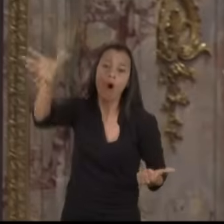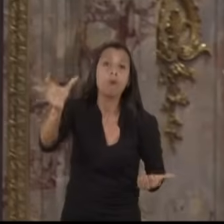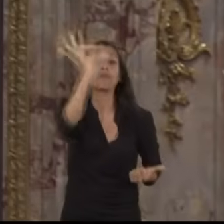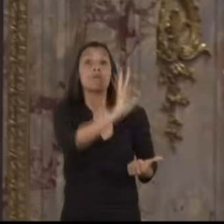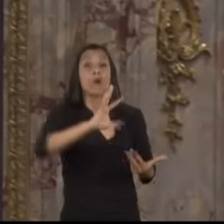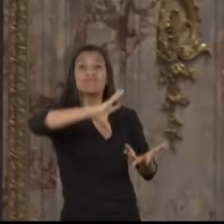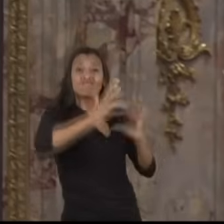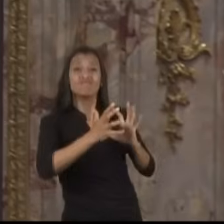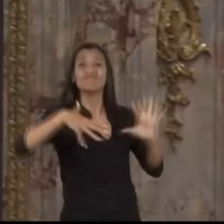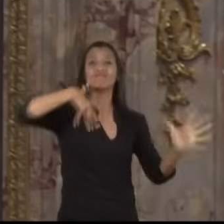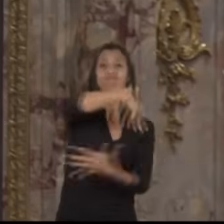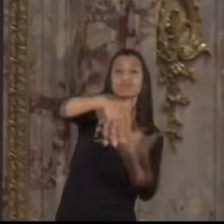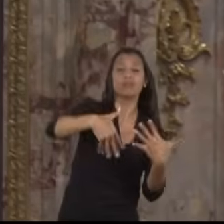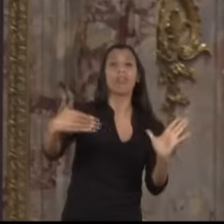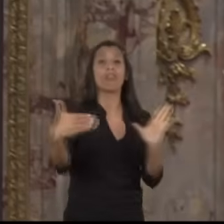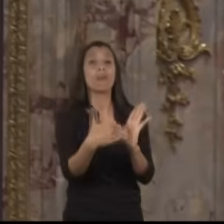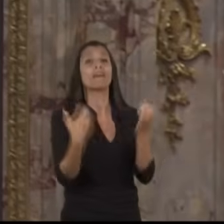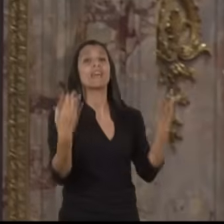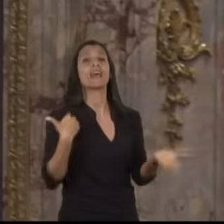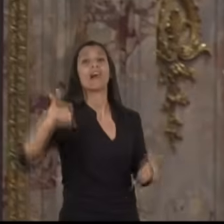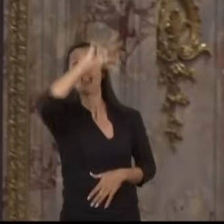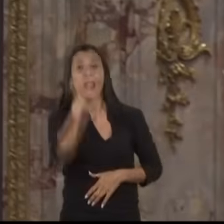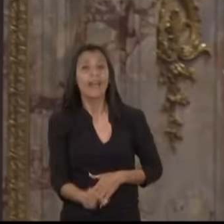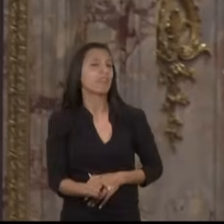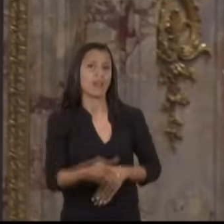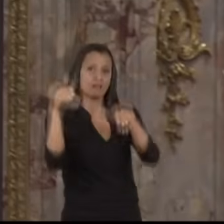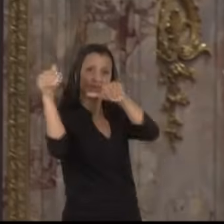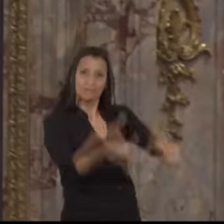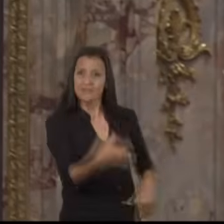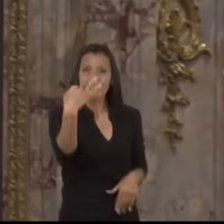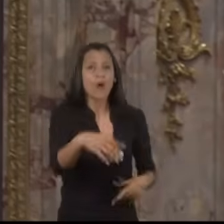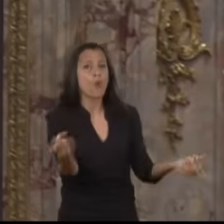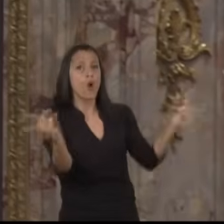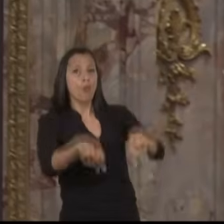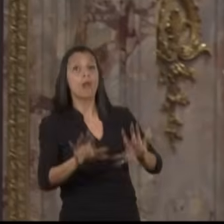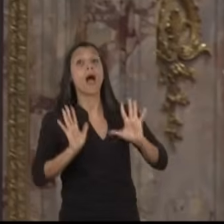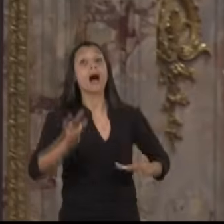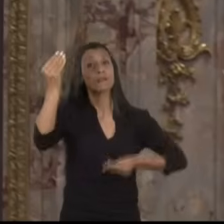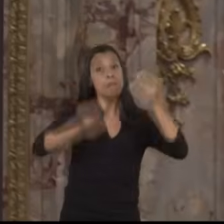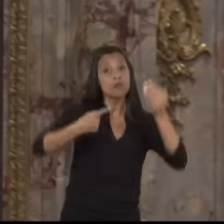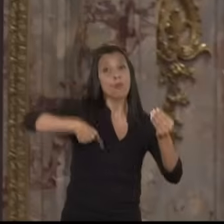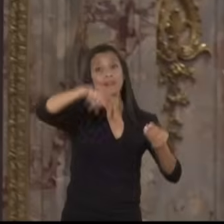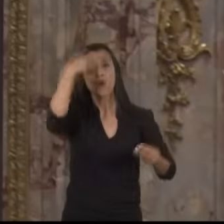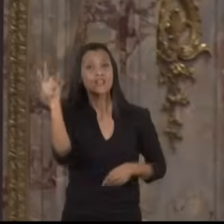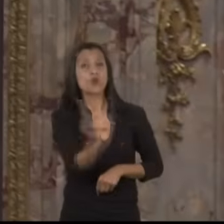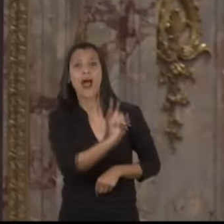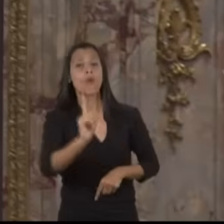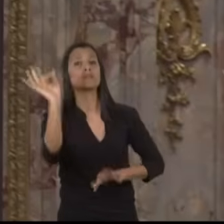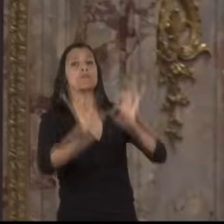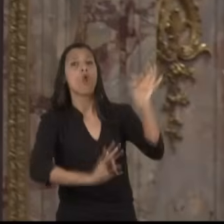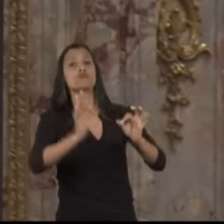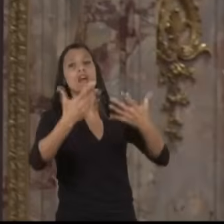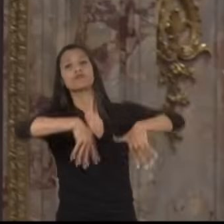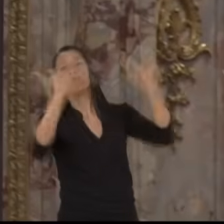la destrucción de toda expectativa sobre el país. En este sentido, el presupuesto nacional no es un mero proyecto de